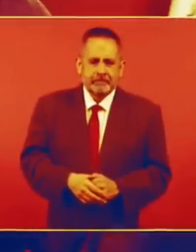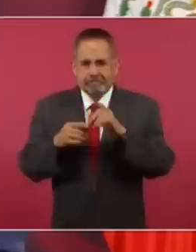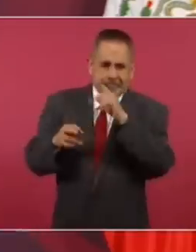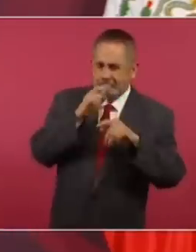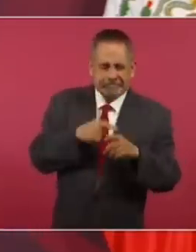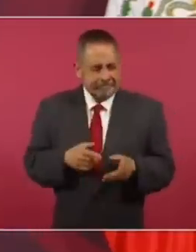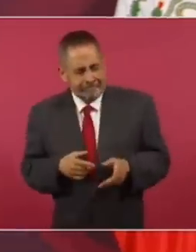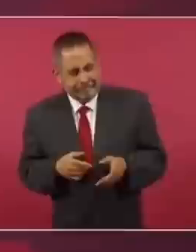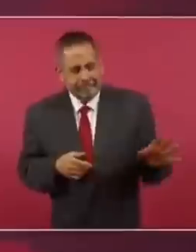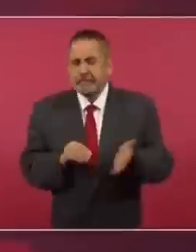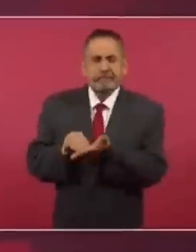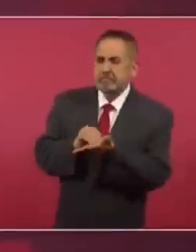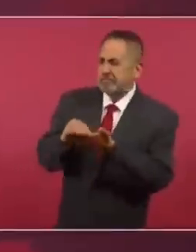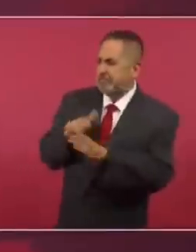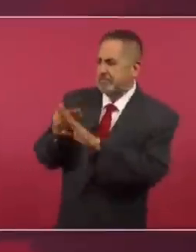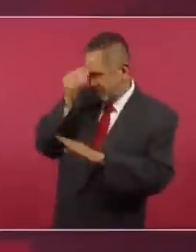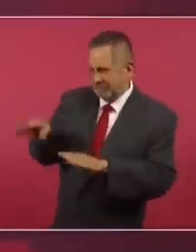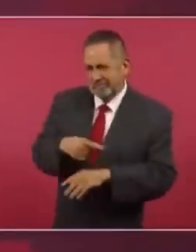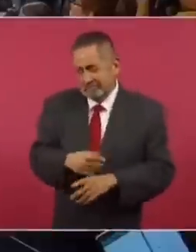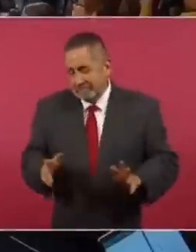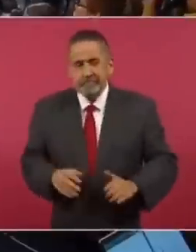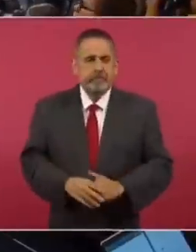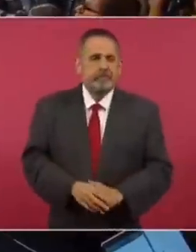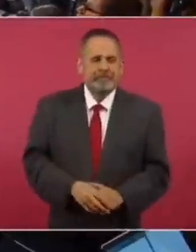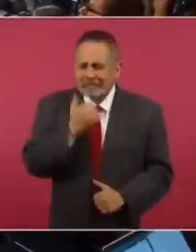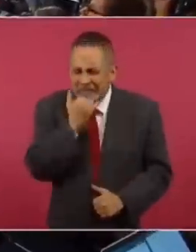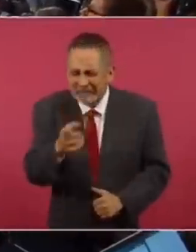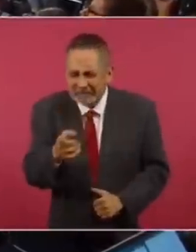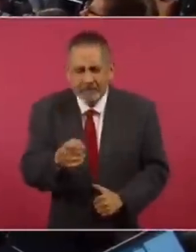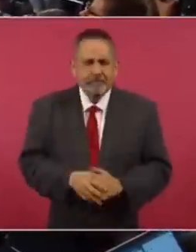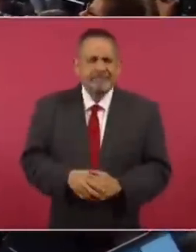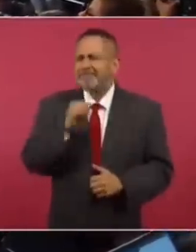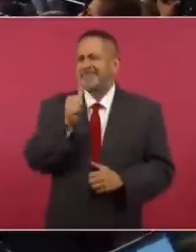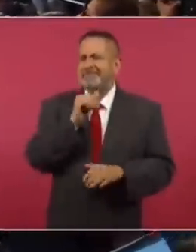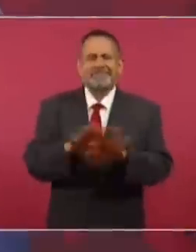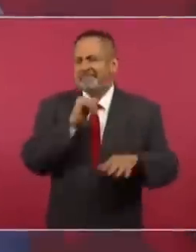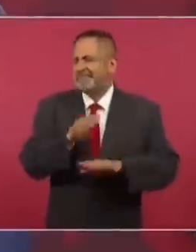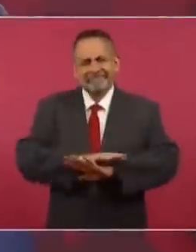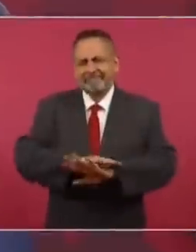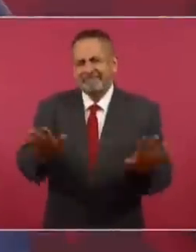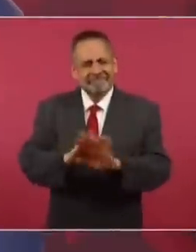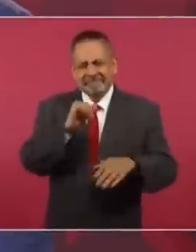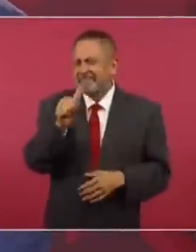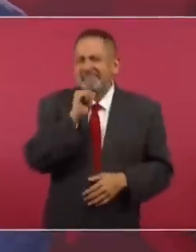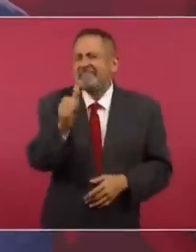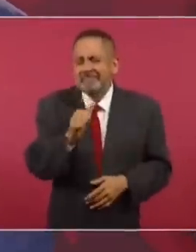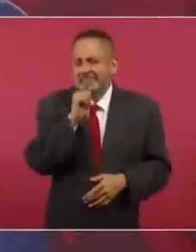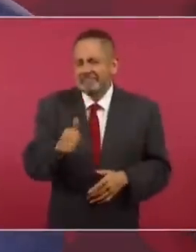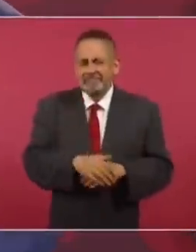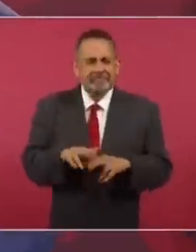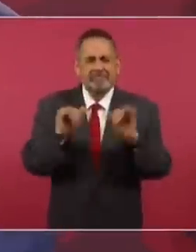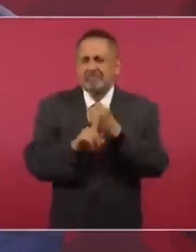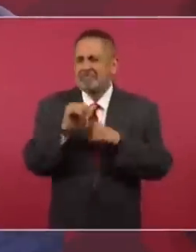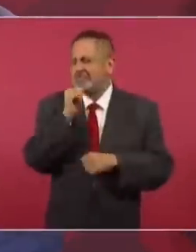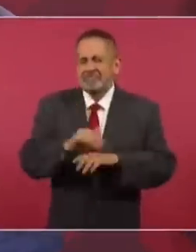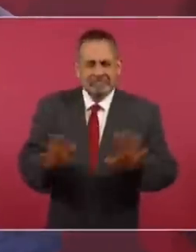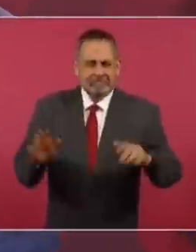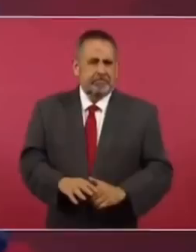No es nada, es calumnia. ¿Mande? Nada, nada, absolutamente. Nada, nada, nada, no. No hay ningún